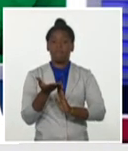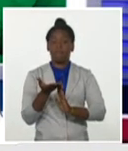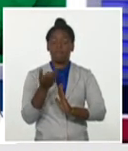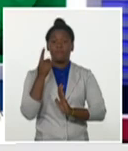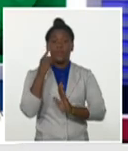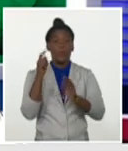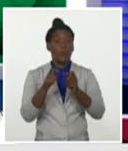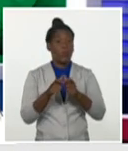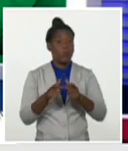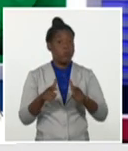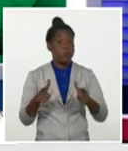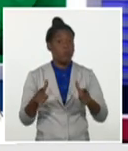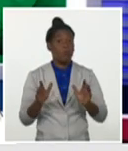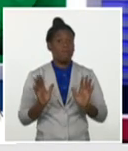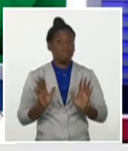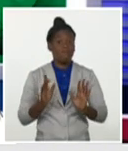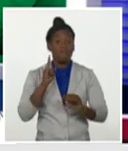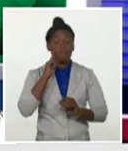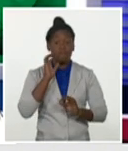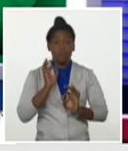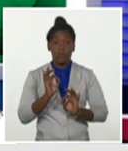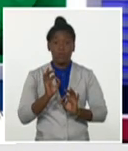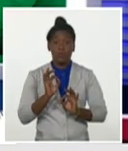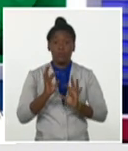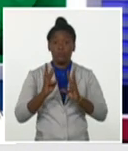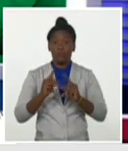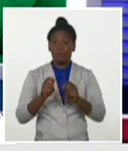sido una cifra elevada.